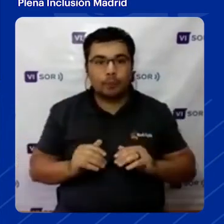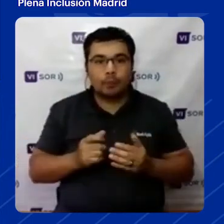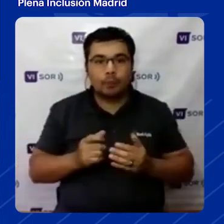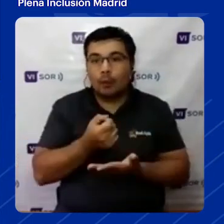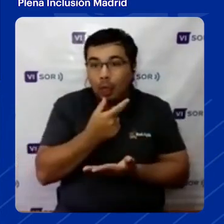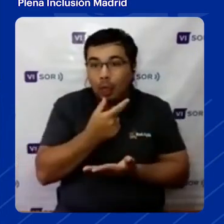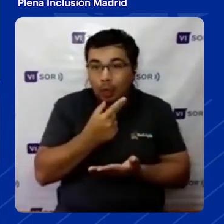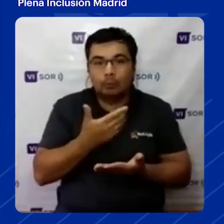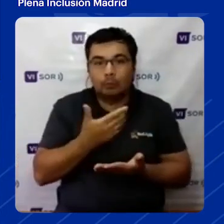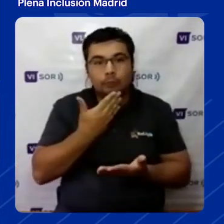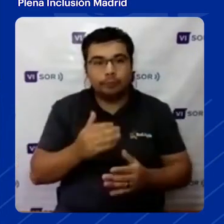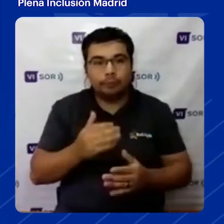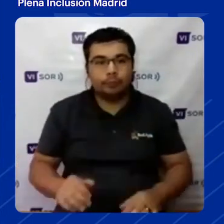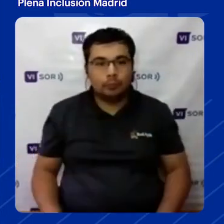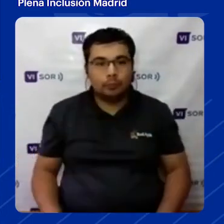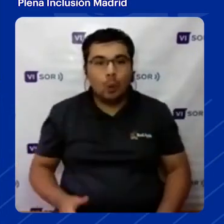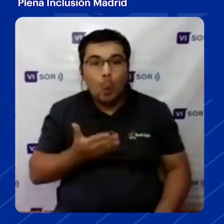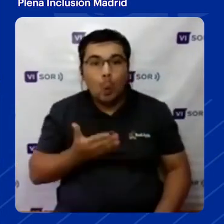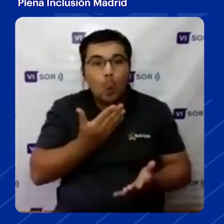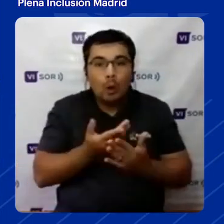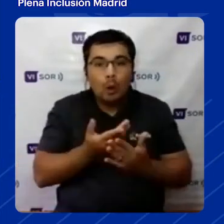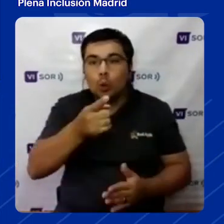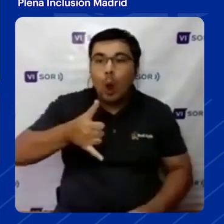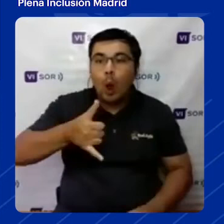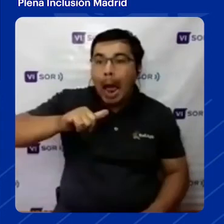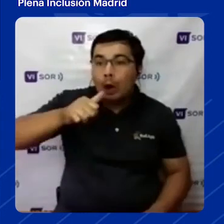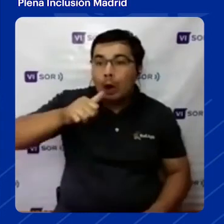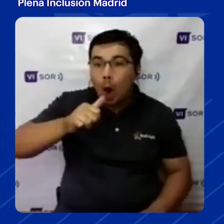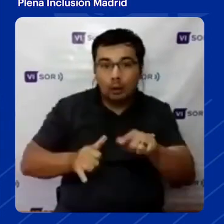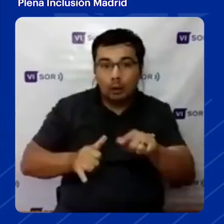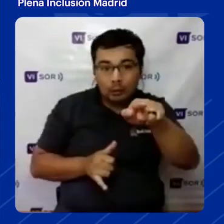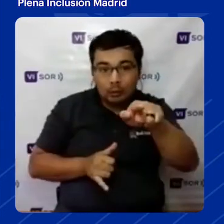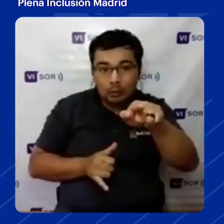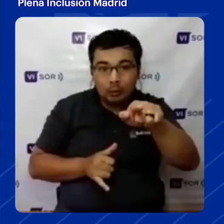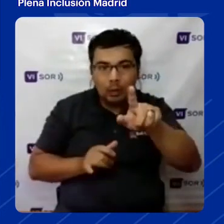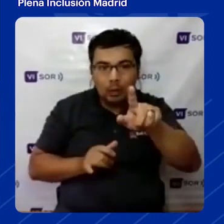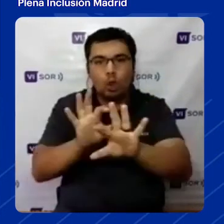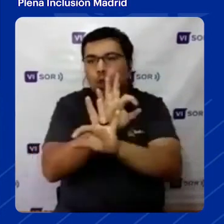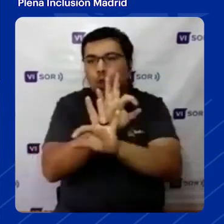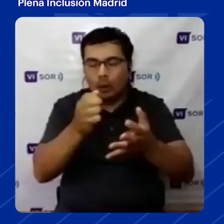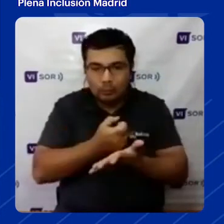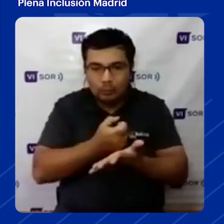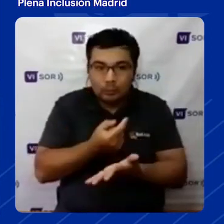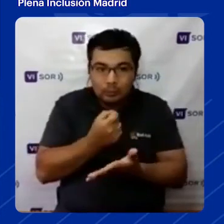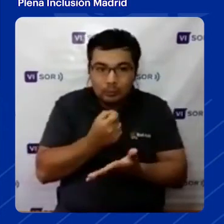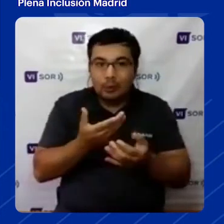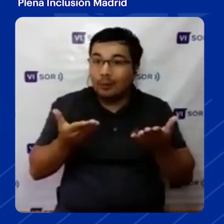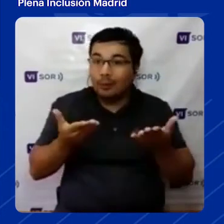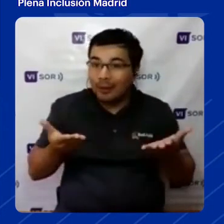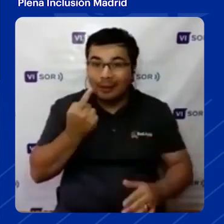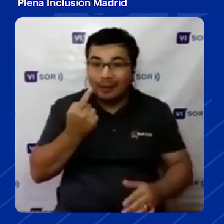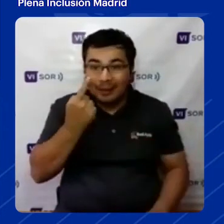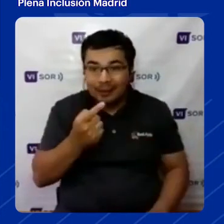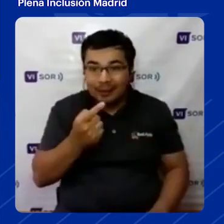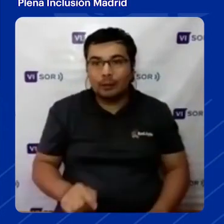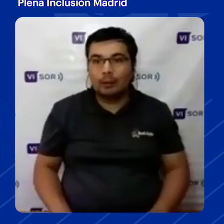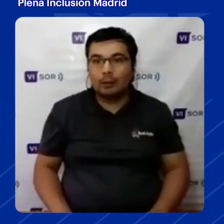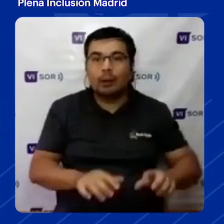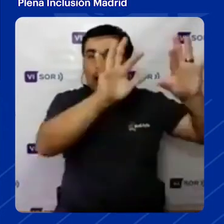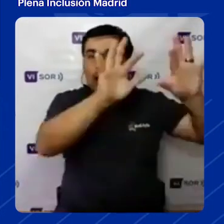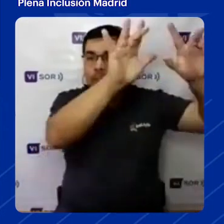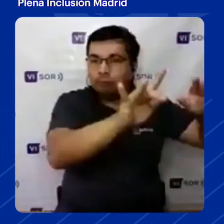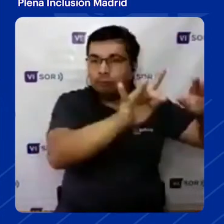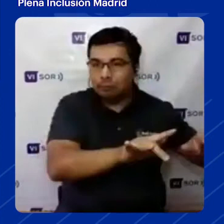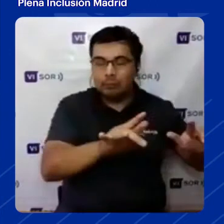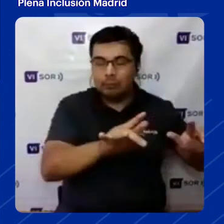muchas veces contextuales, de palabras que aparecen sobre la marcha. Que lejos de romper el ritmo de la lectura, lo